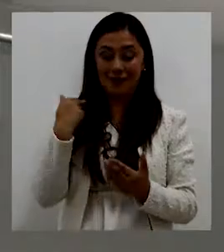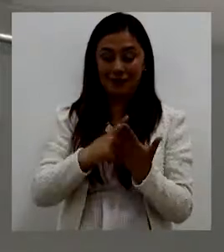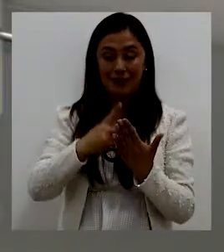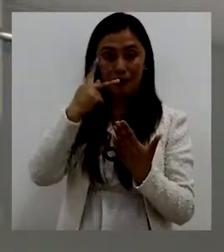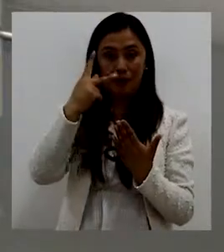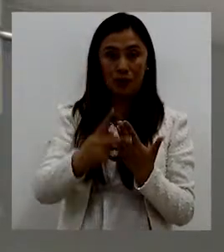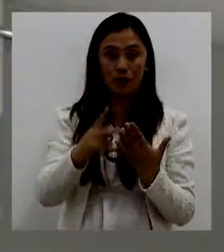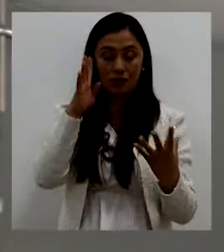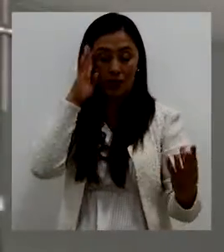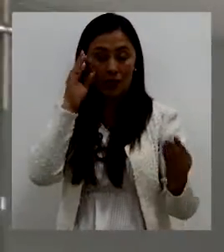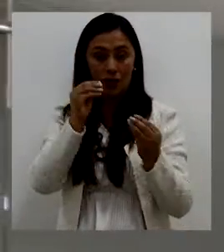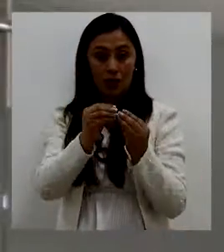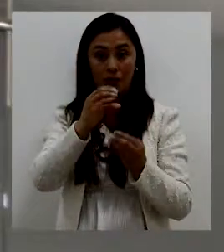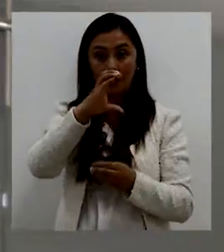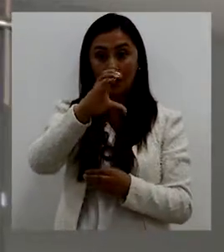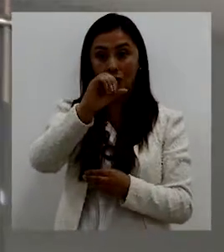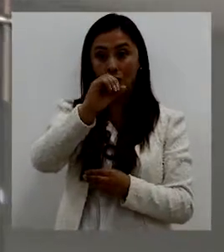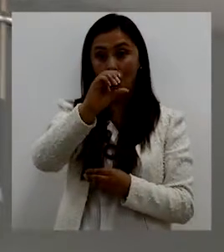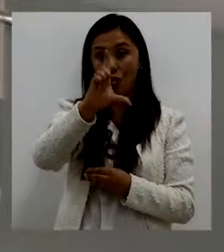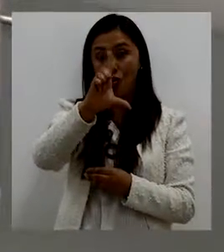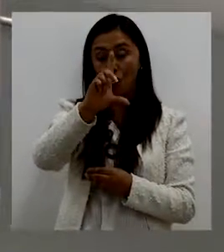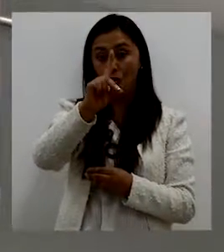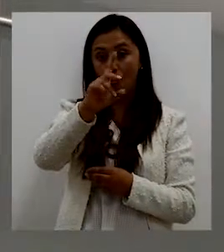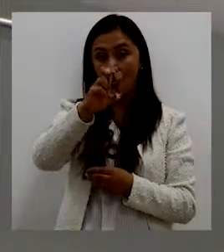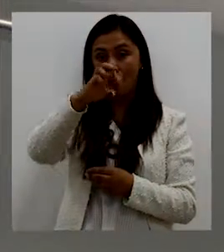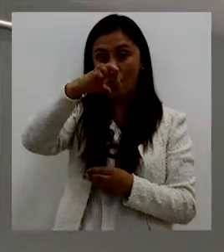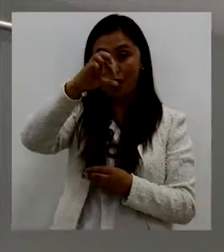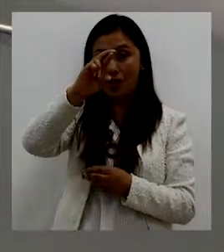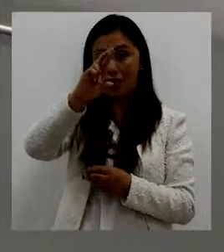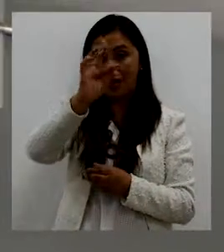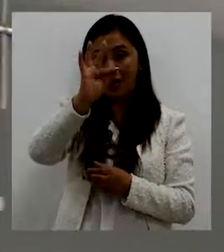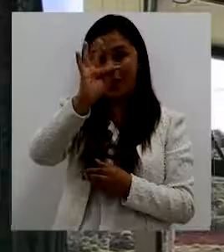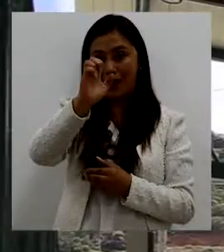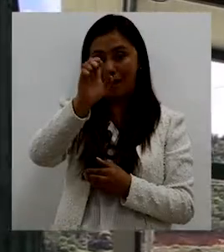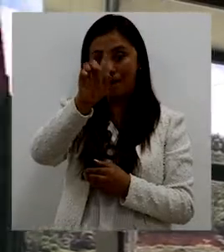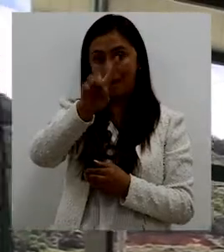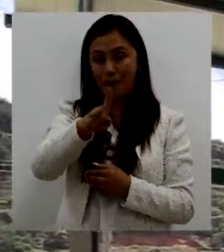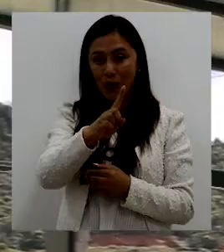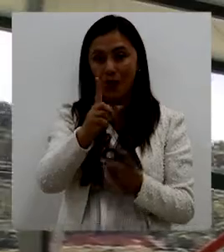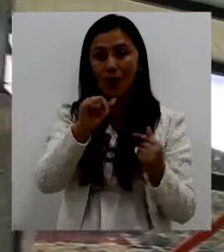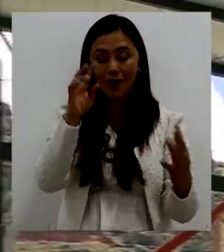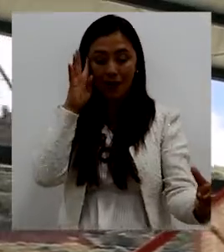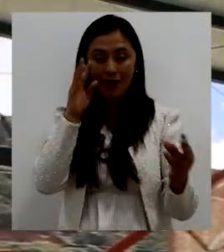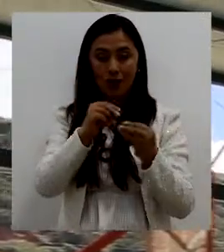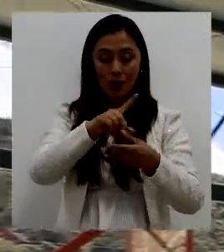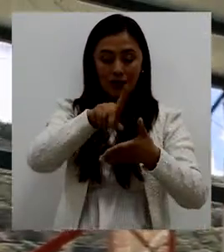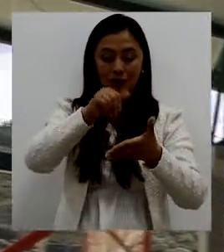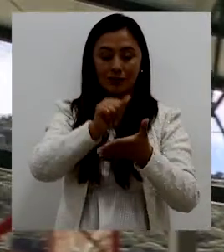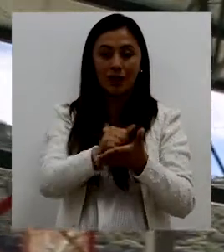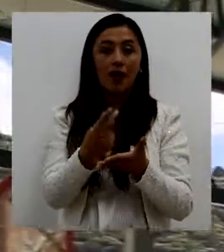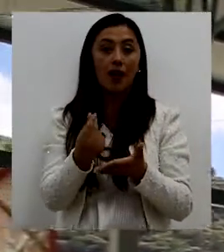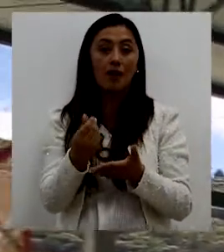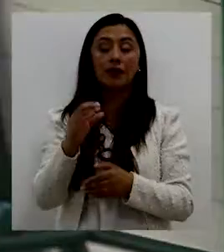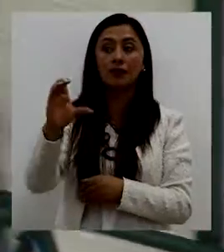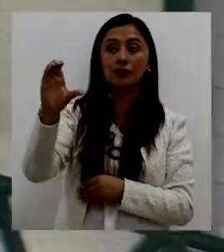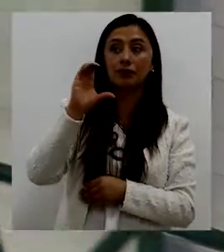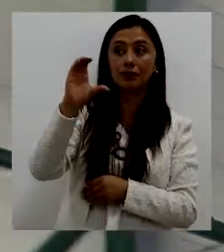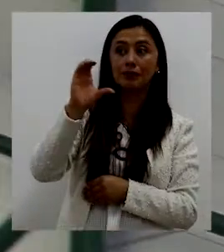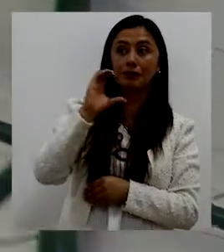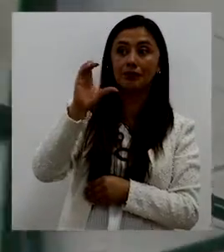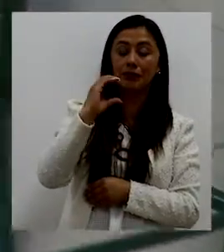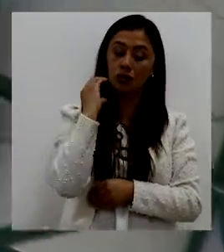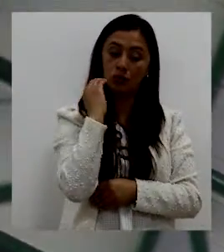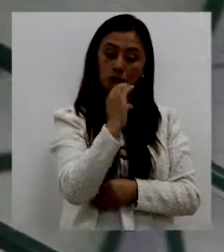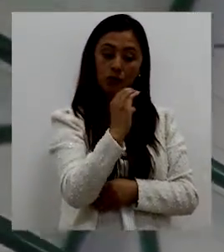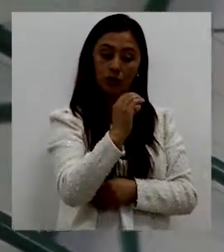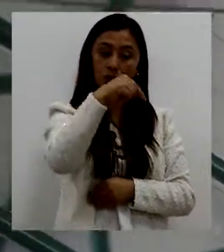proyecto realizado en conjunto con Coldeportes, que colocaron 650 millones de pesos aproximadamente y el